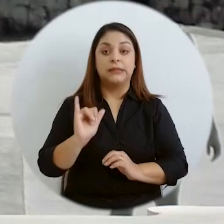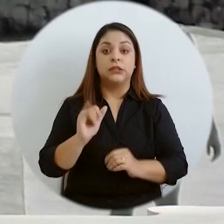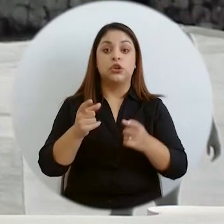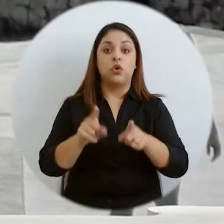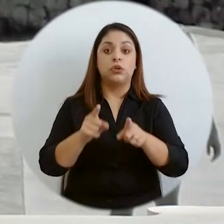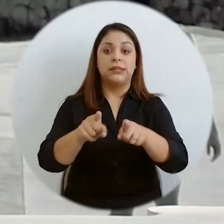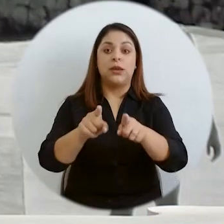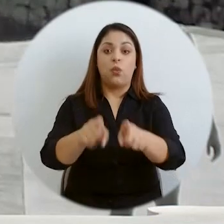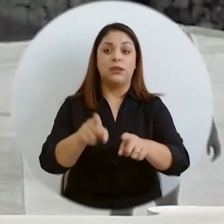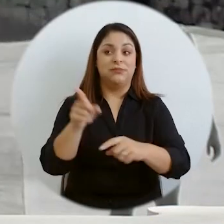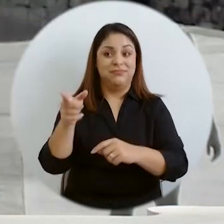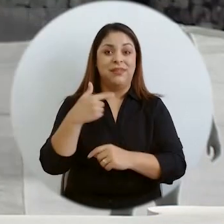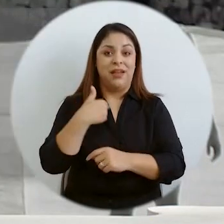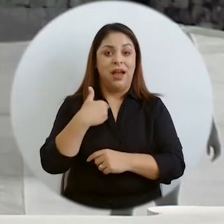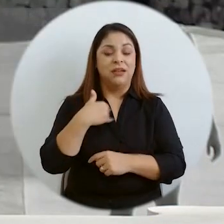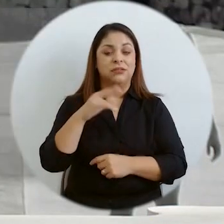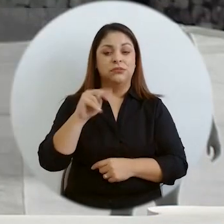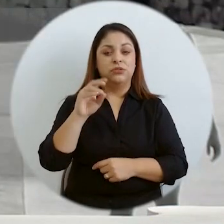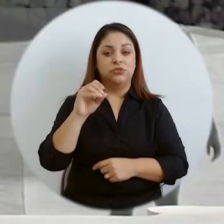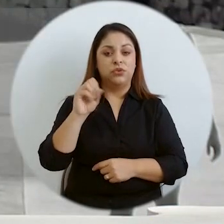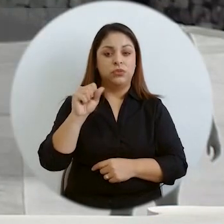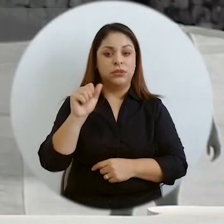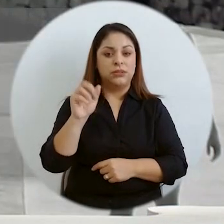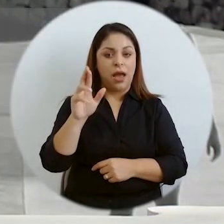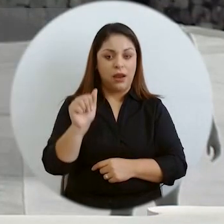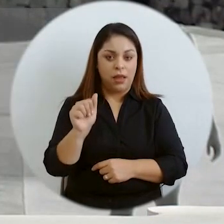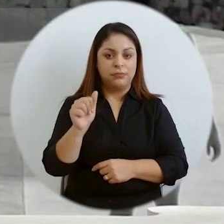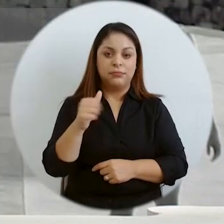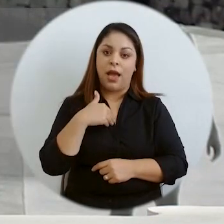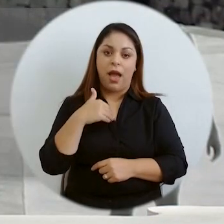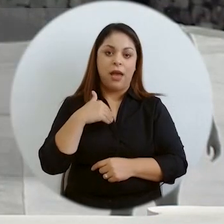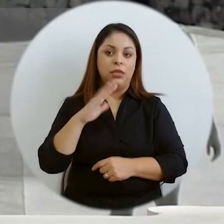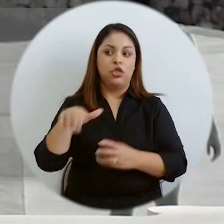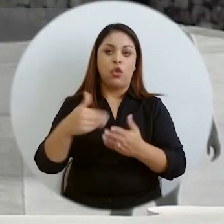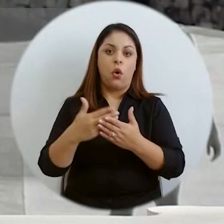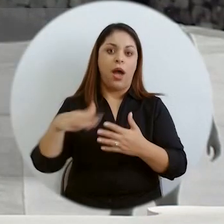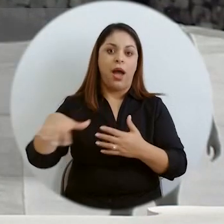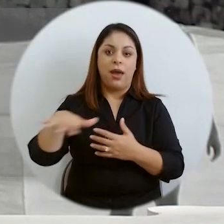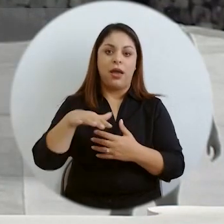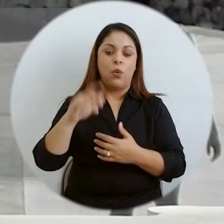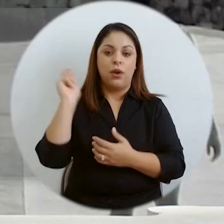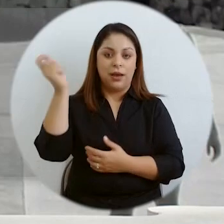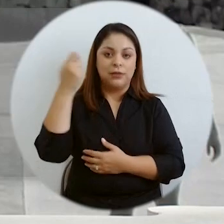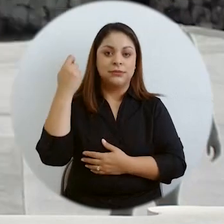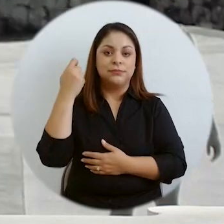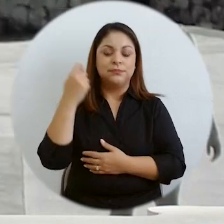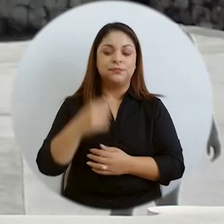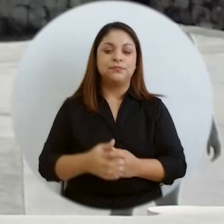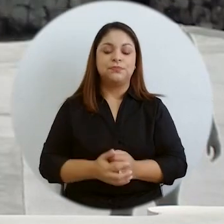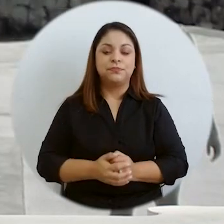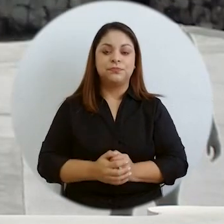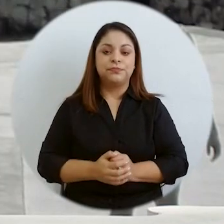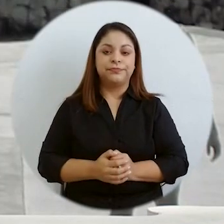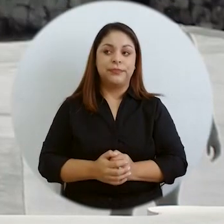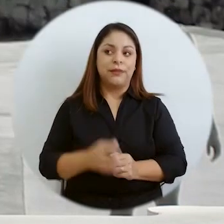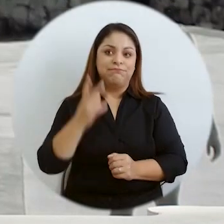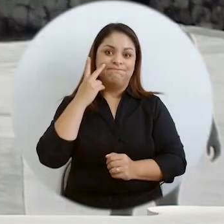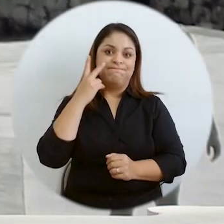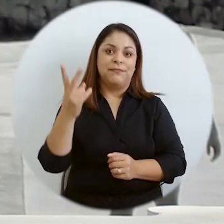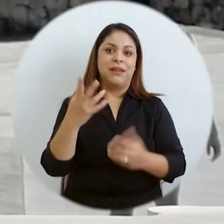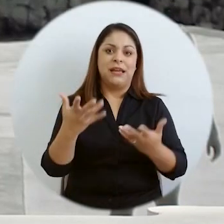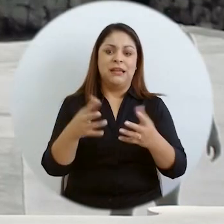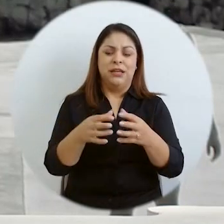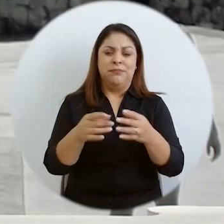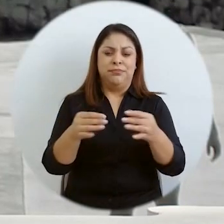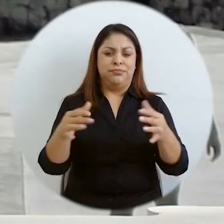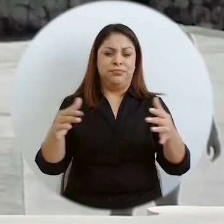Estas consecuencias que está experimentando Nosara pues se están viendo en todo el área de Guanacaste específicamente, lo que evidencia